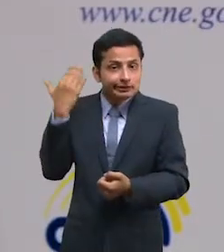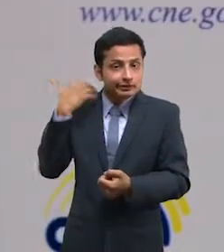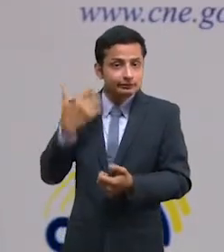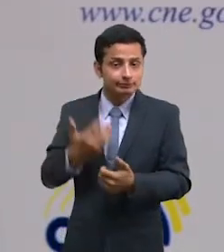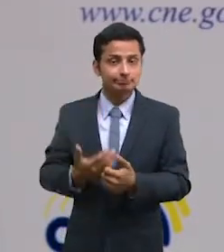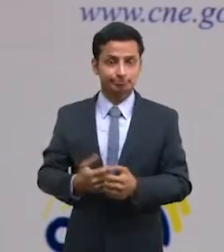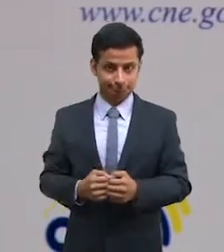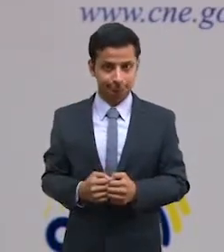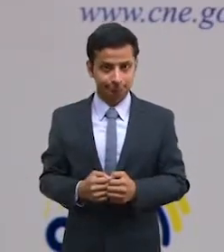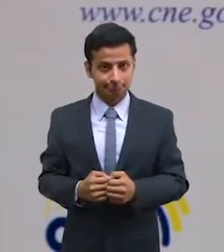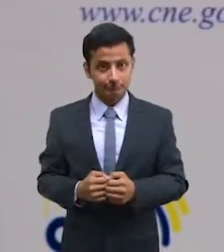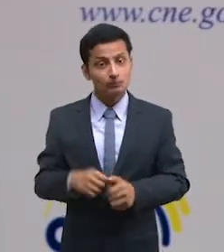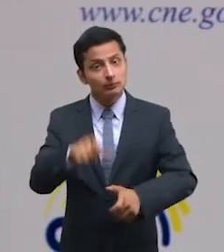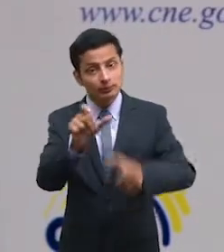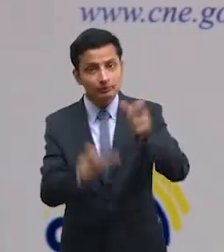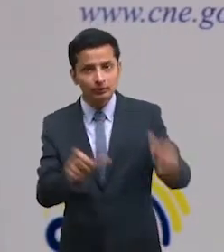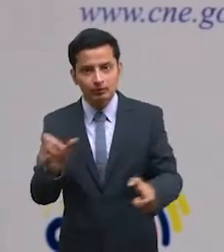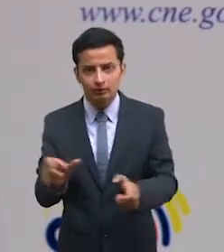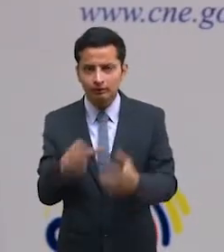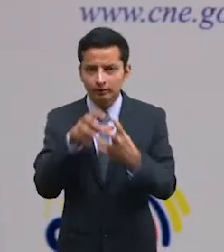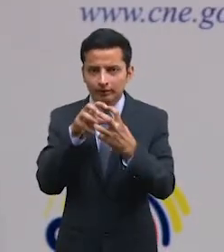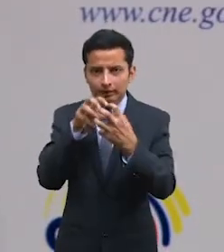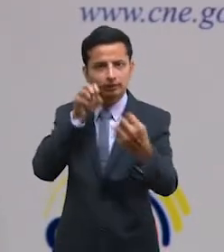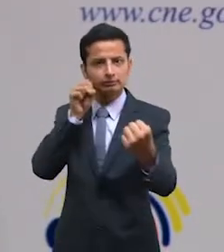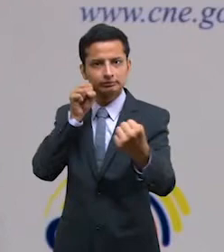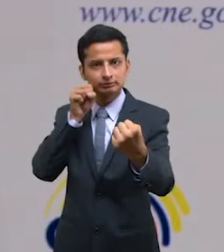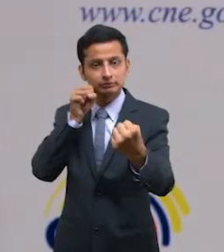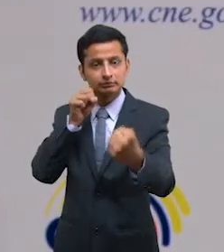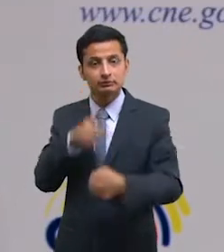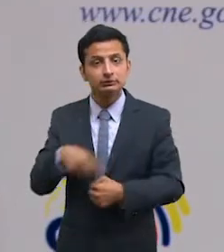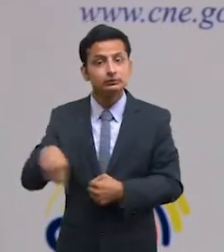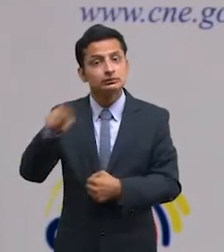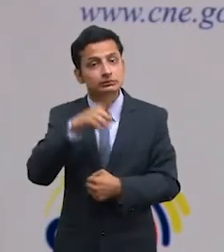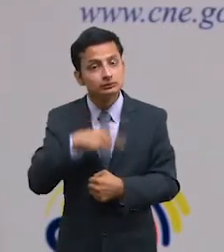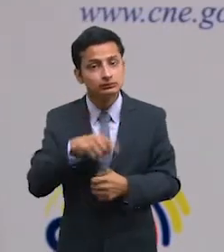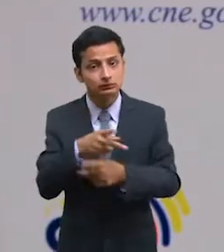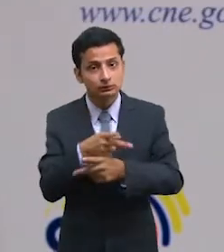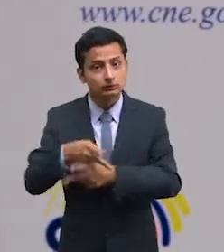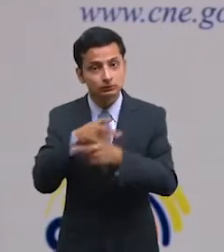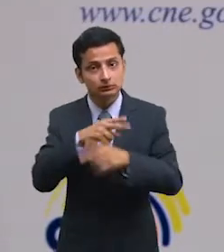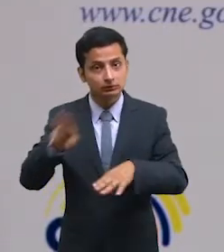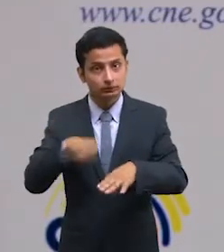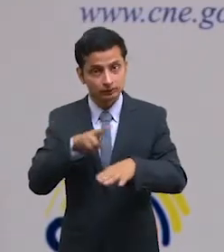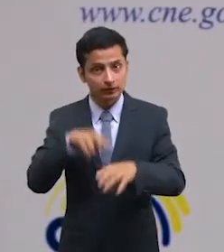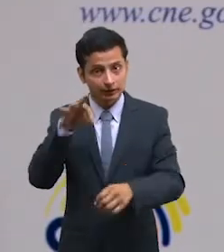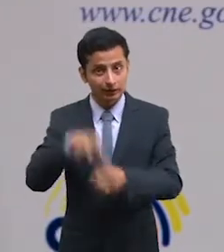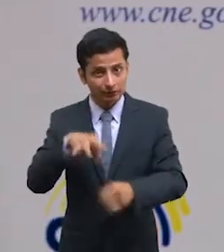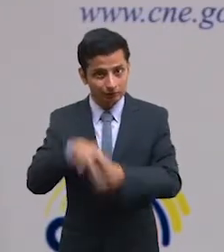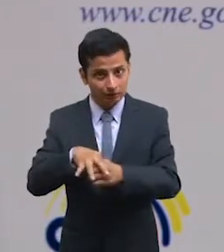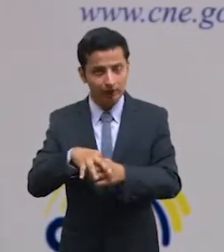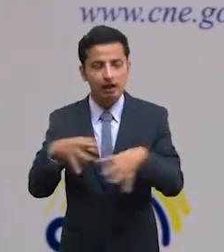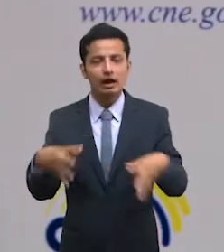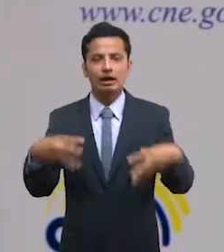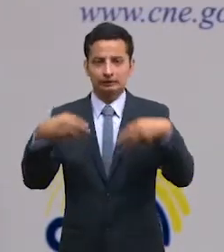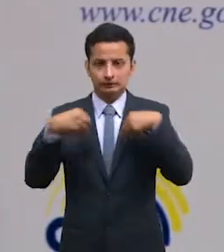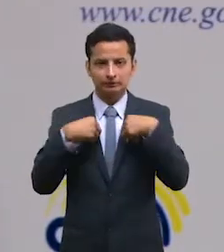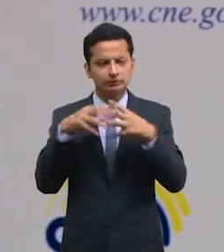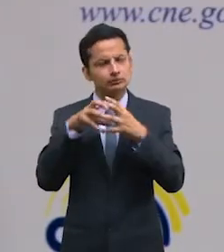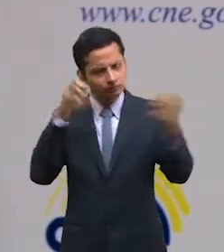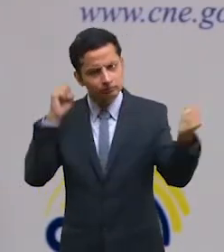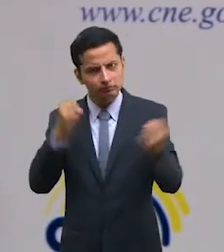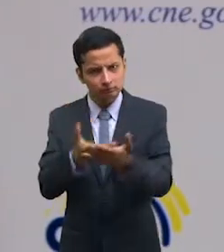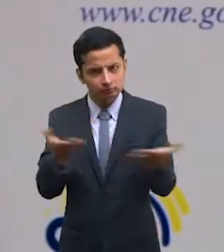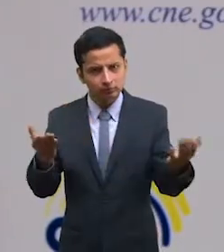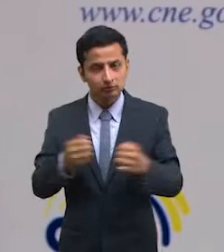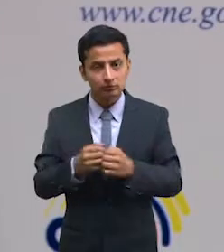perdido, a que la ciudadanía entienda que ese Consejo Nacional Electoral comprenda y acepte, mejor